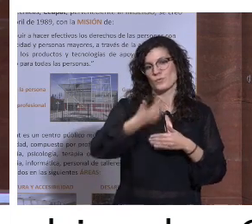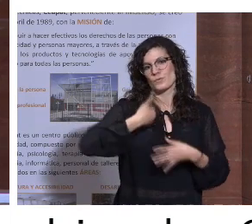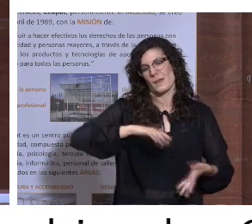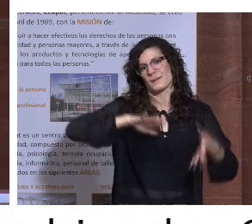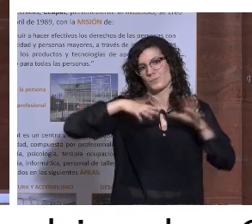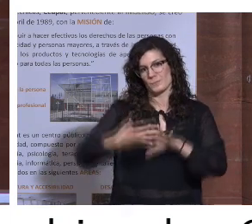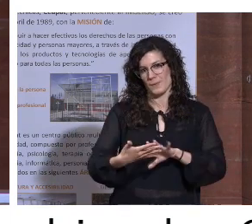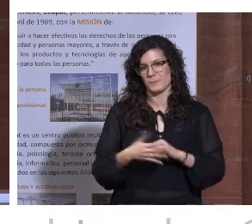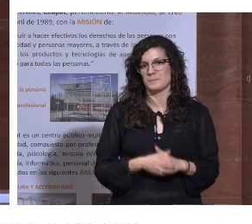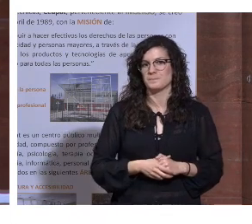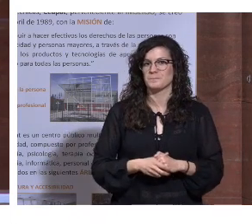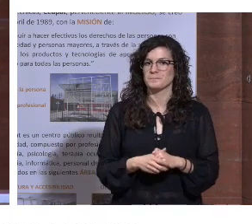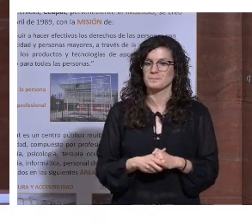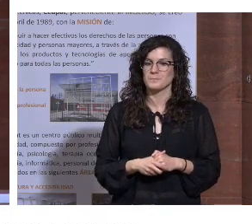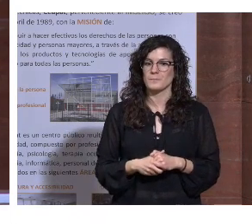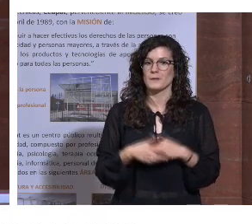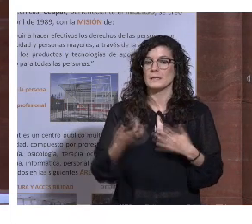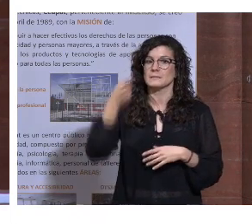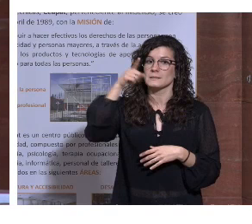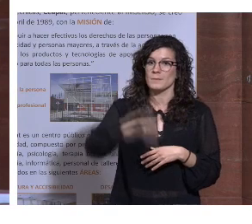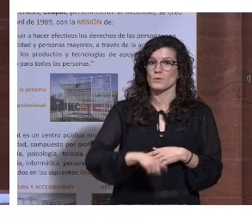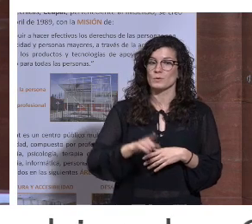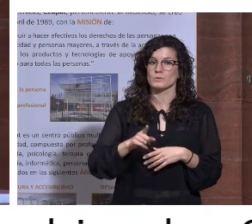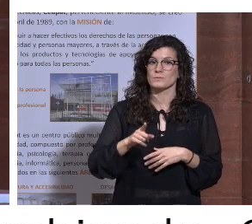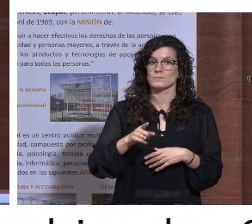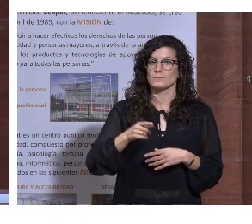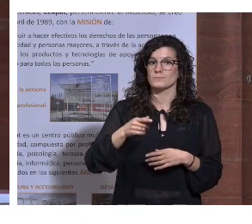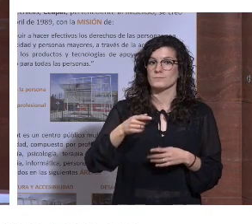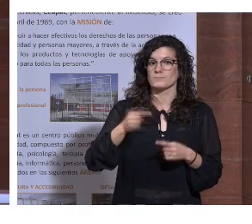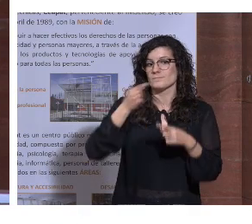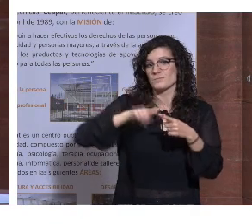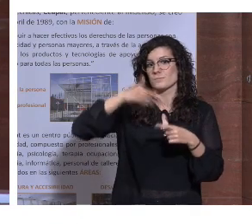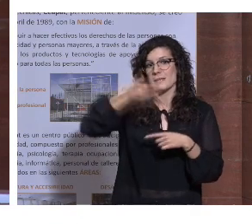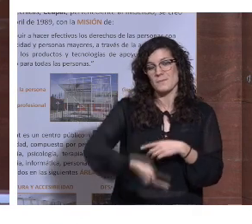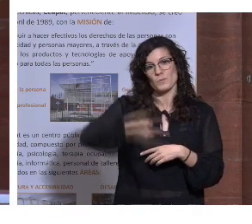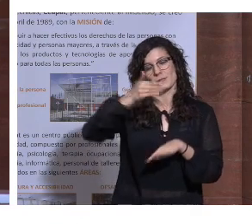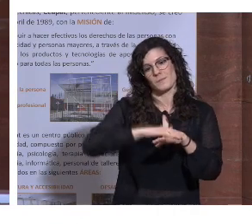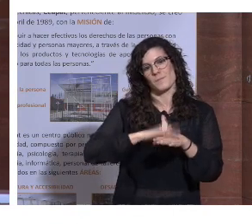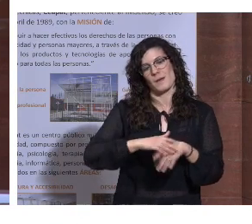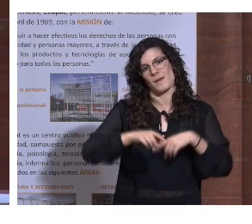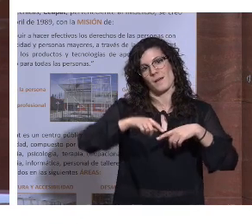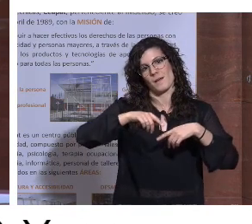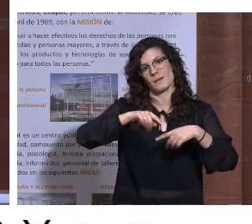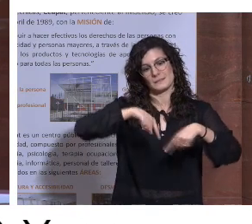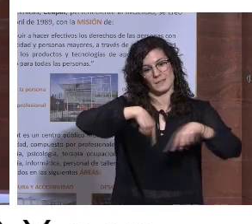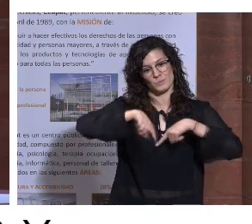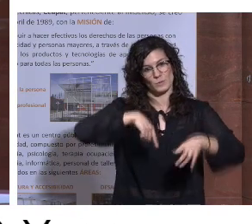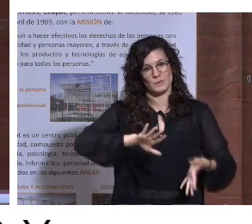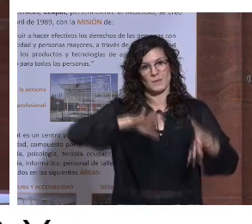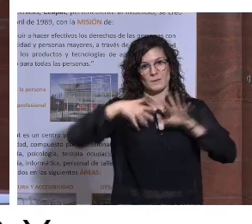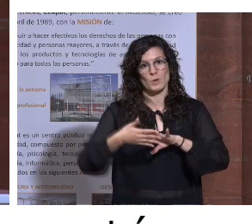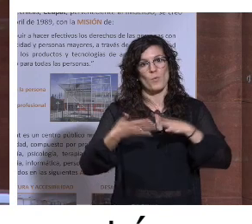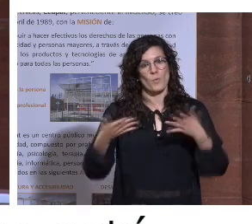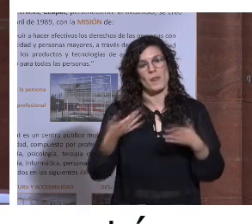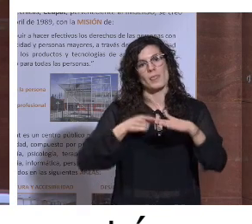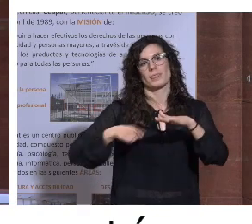la movilidad, ¿no? Y, por supuesto, uno de los factores que está contribuyendo a este cambio de paradigma de la movilidad es el